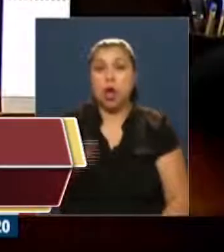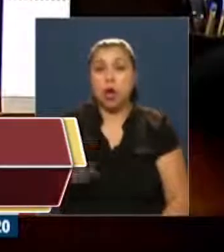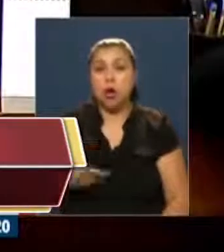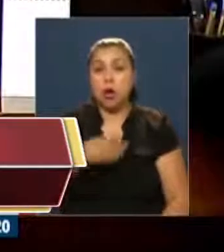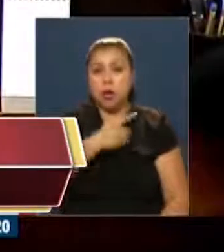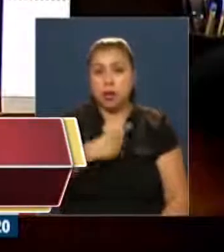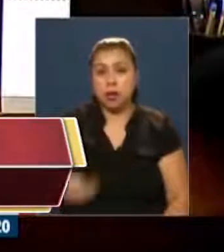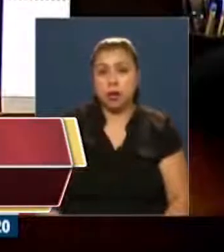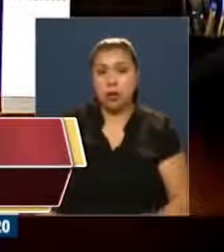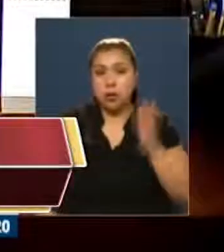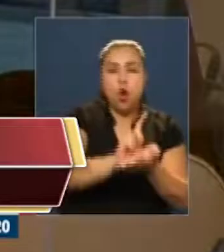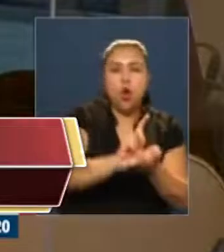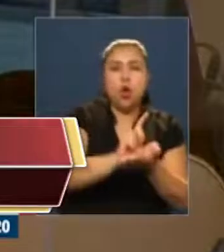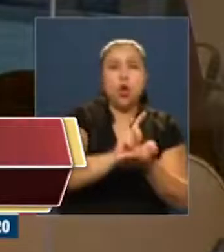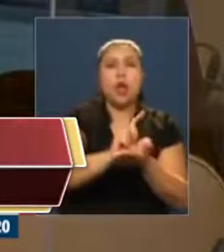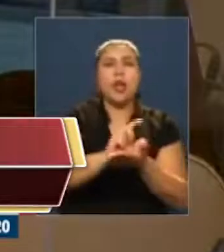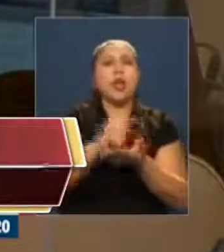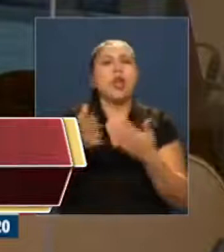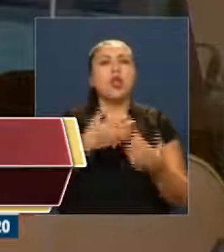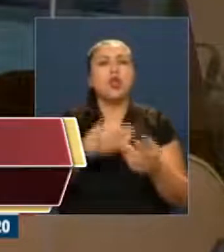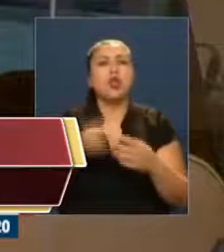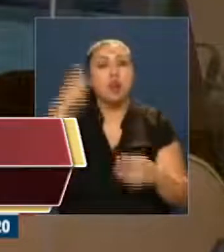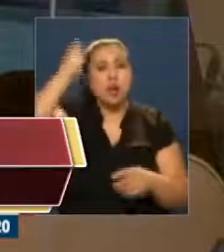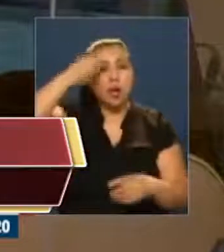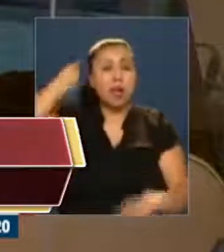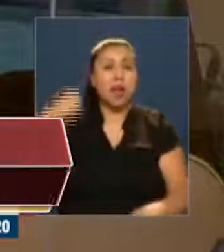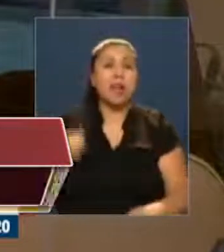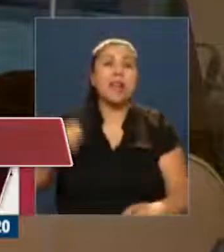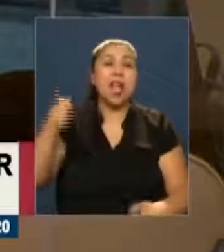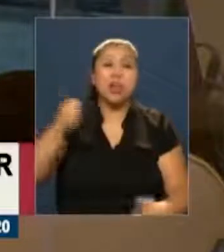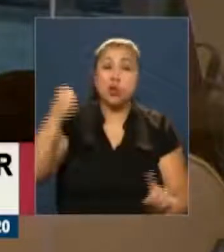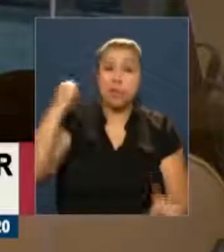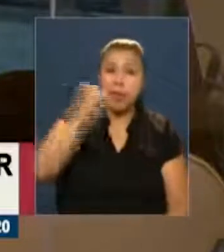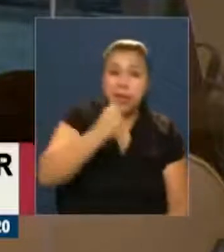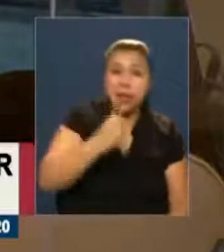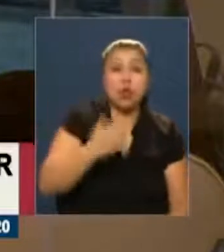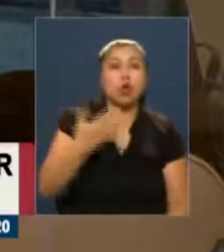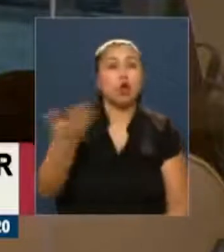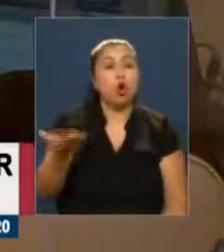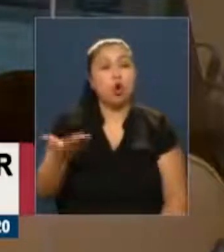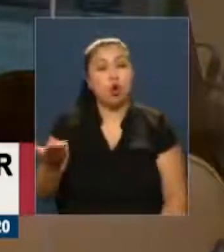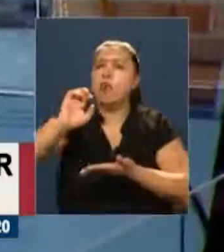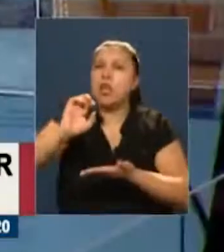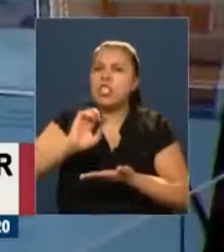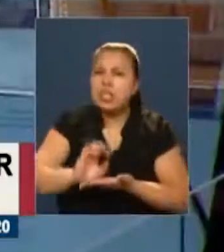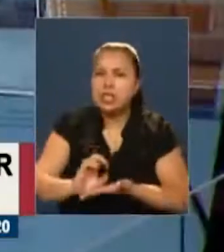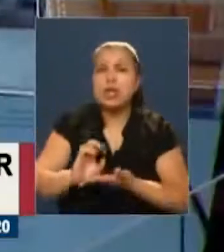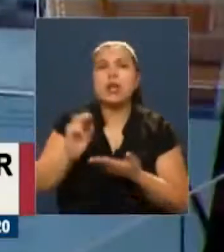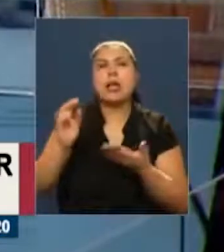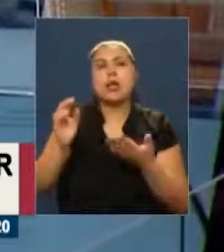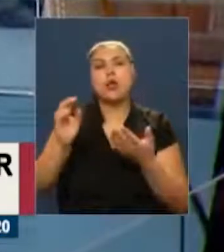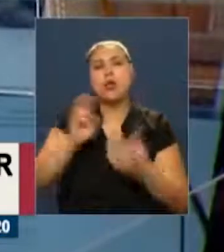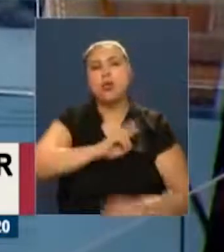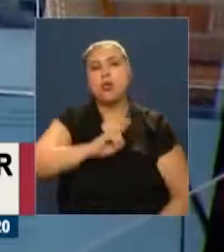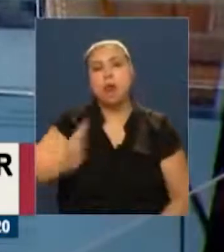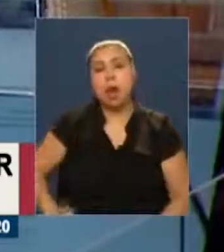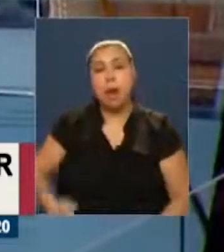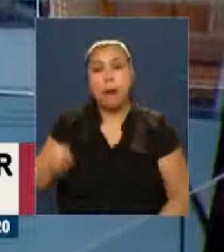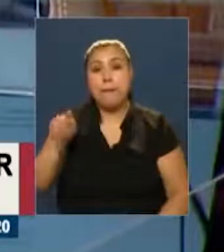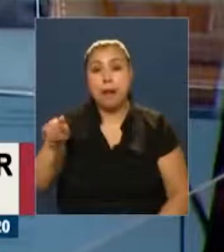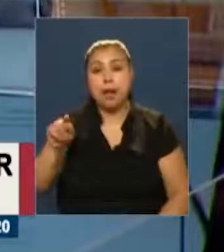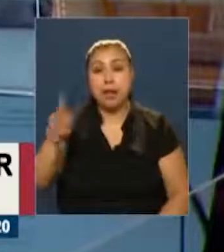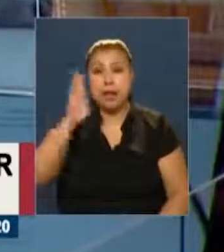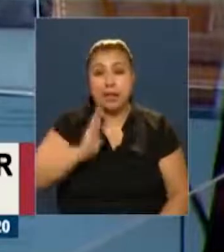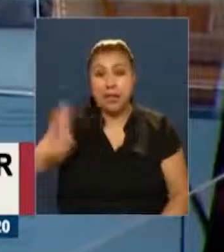las sanciones a quienes adulteren o falsifiquen la información en el sistema de trazabilidad del ganado y la